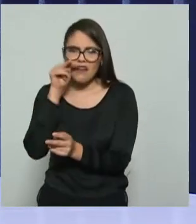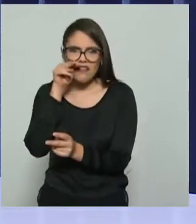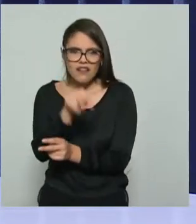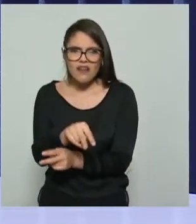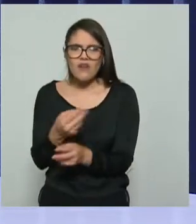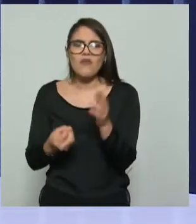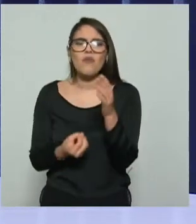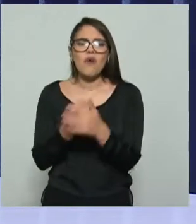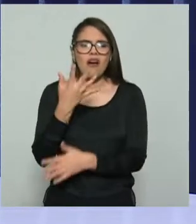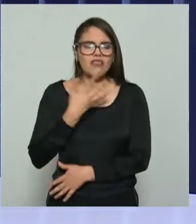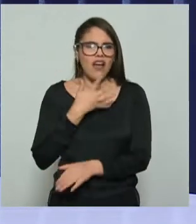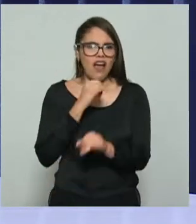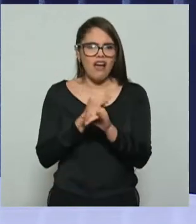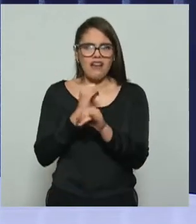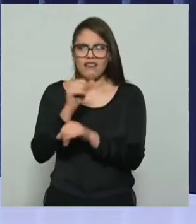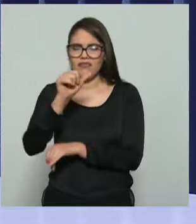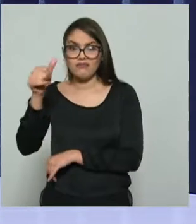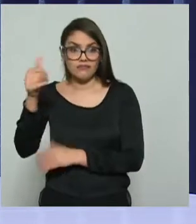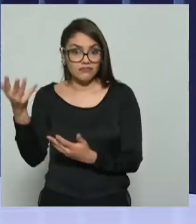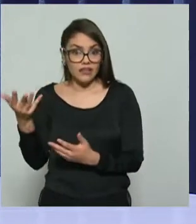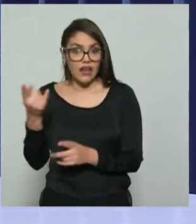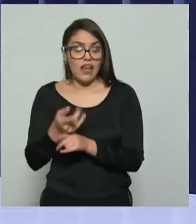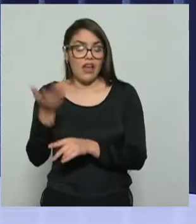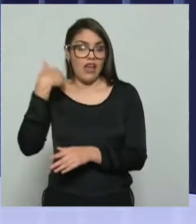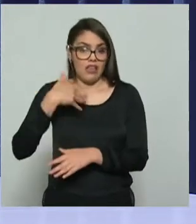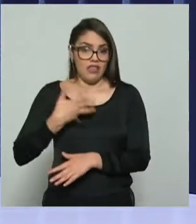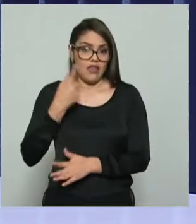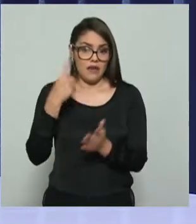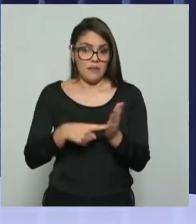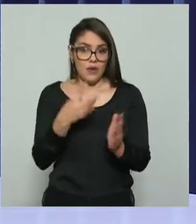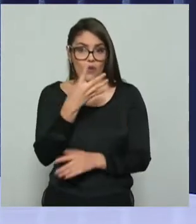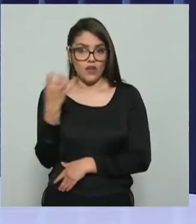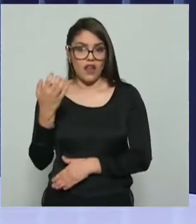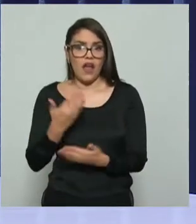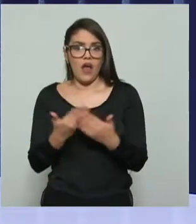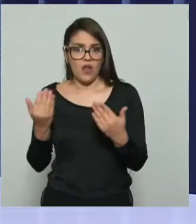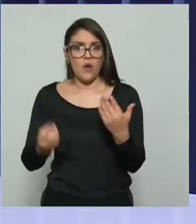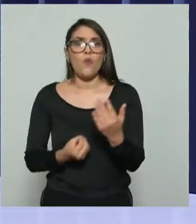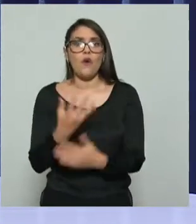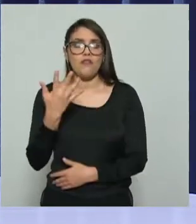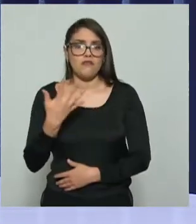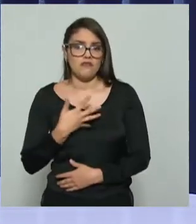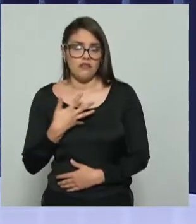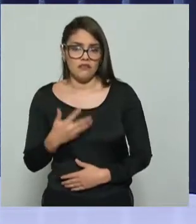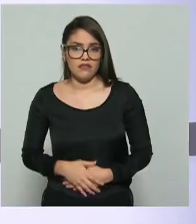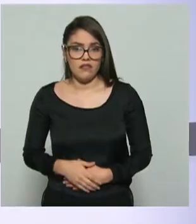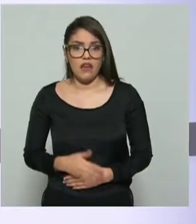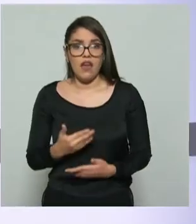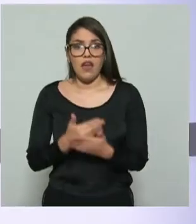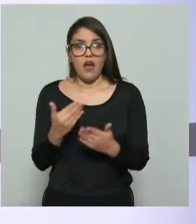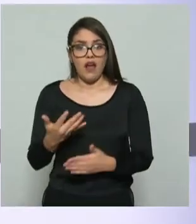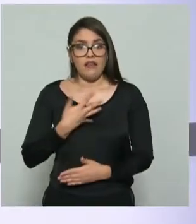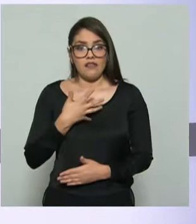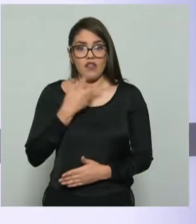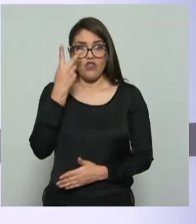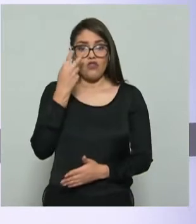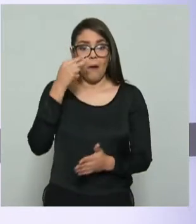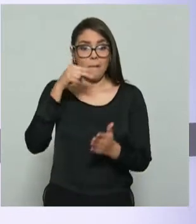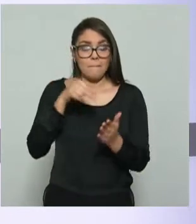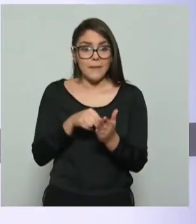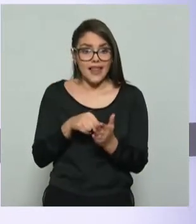existen? La vez anterior teníamos un registro de 1,400. Ahora, ¿cuántas tienen, Rosalinda? Más de 2,000. Más de 2,000